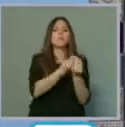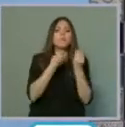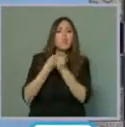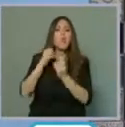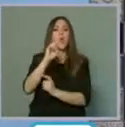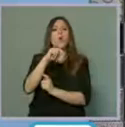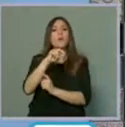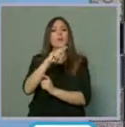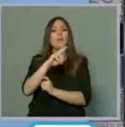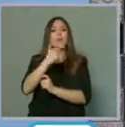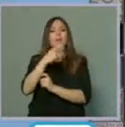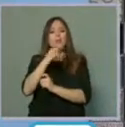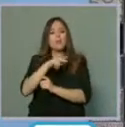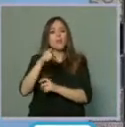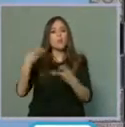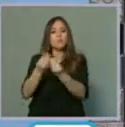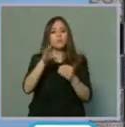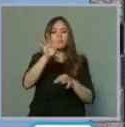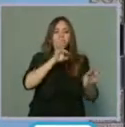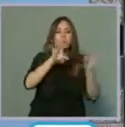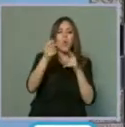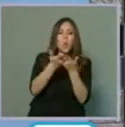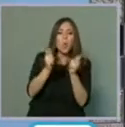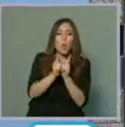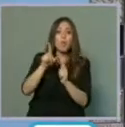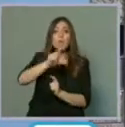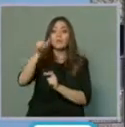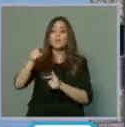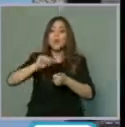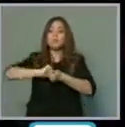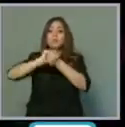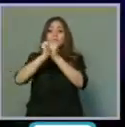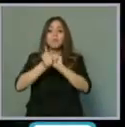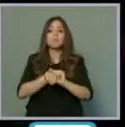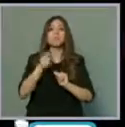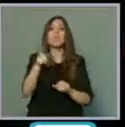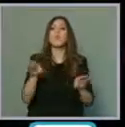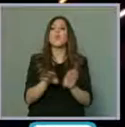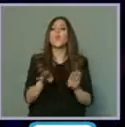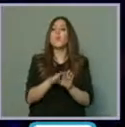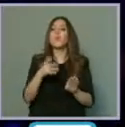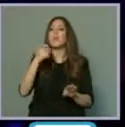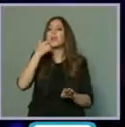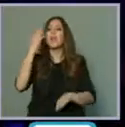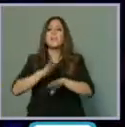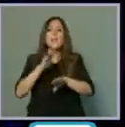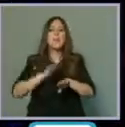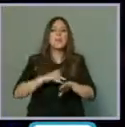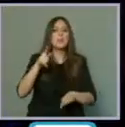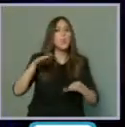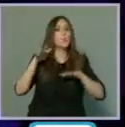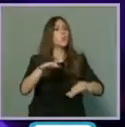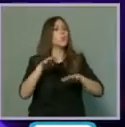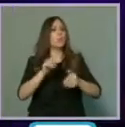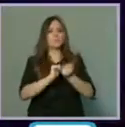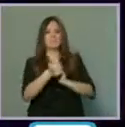selecto. Y desde que surgieron, lo que tienen ellos es que son provocadores, les gusta la